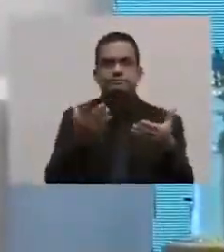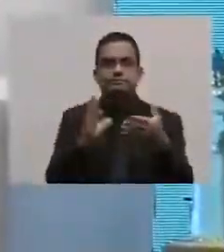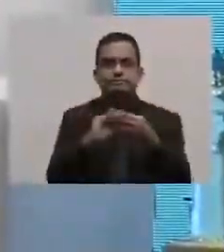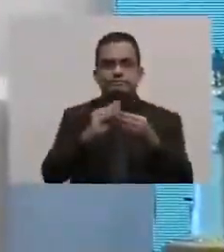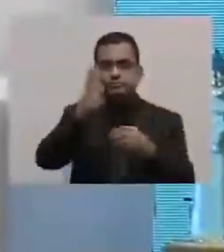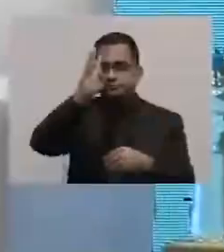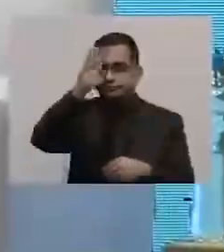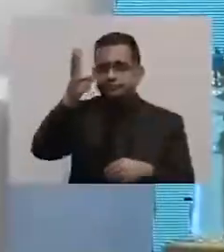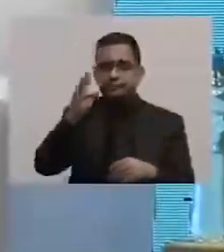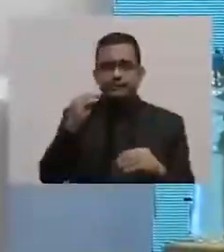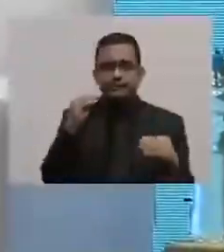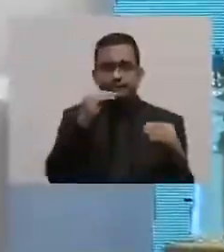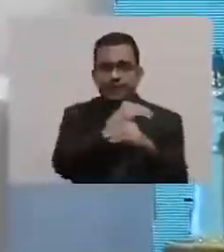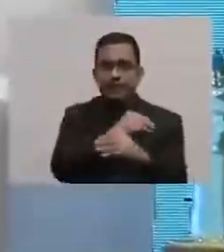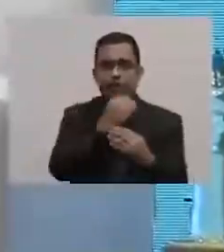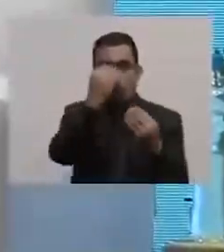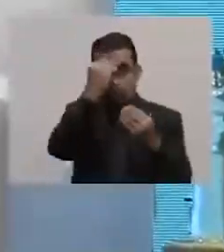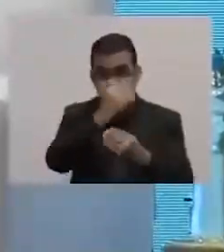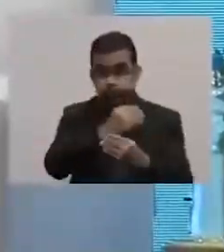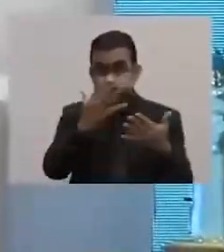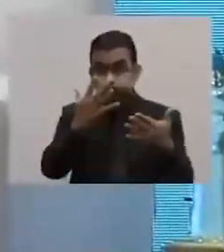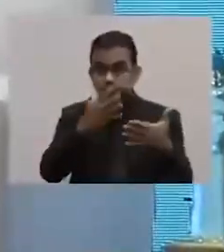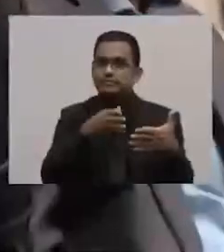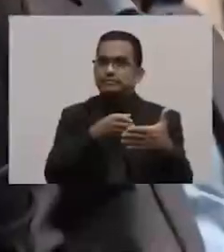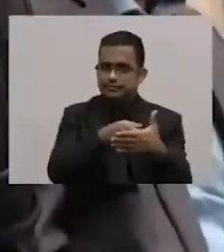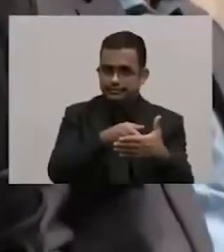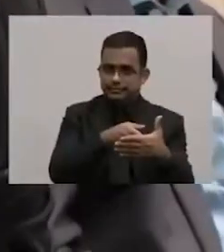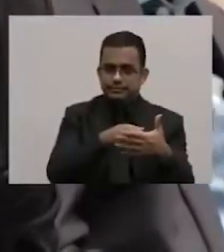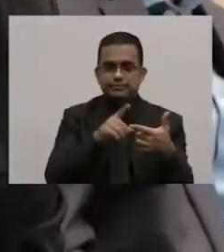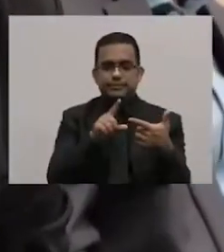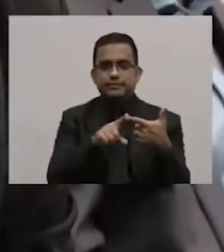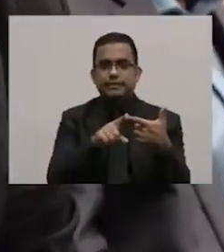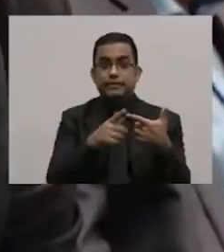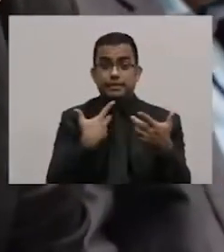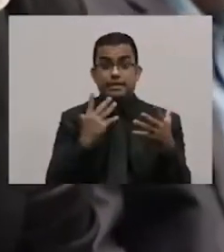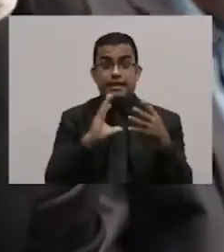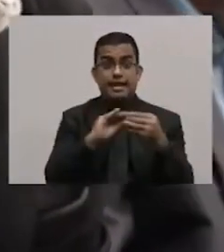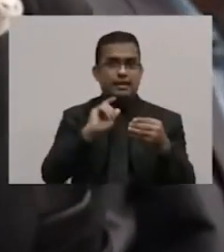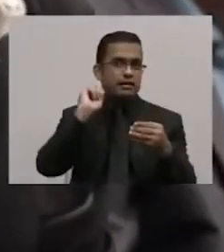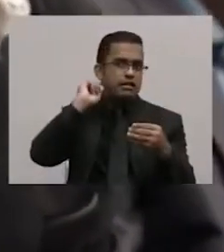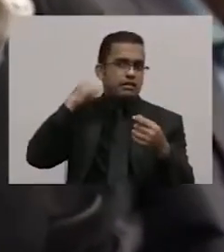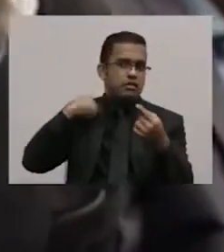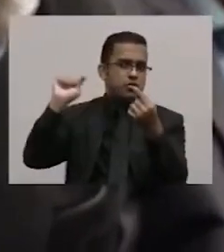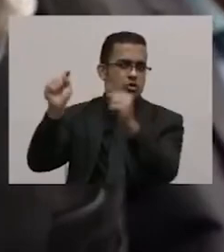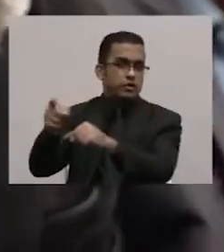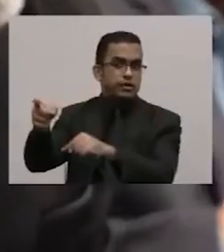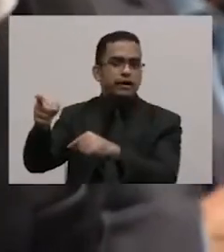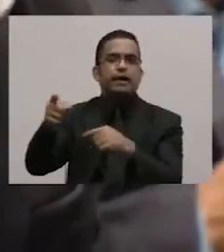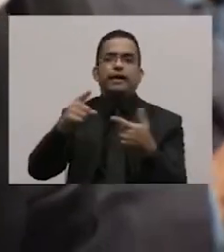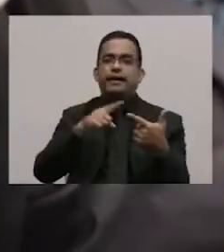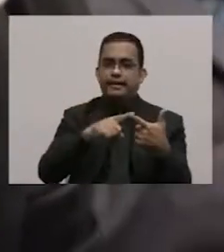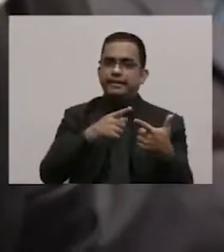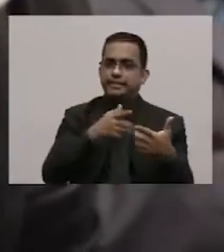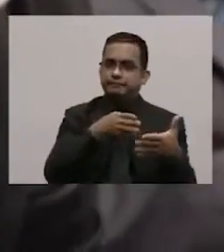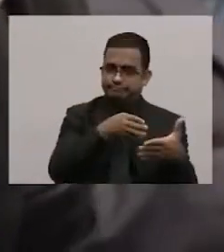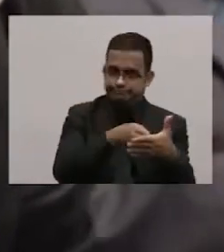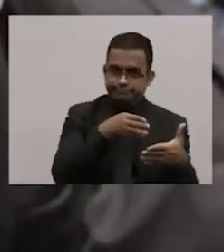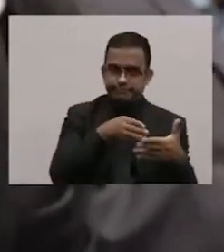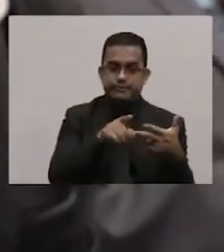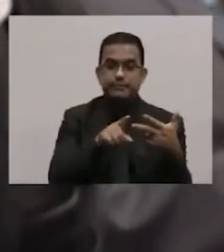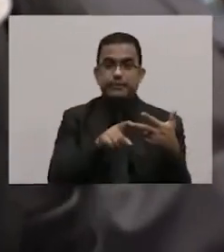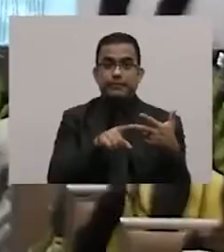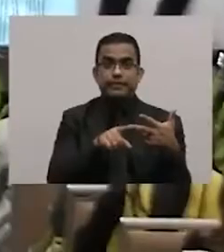falsedad, que lo haya dicho con el propósito de dañar, y tercero, que el daño que usted